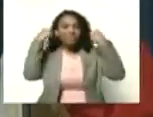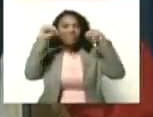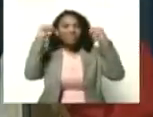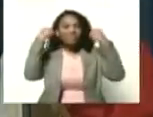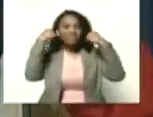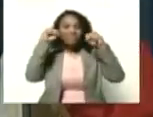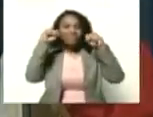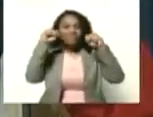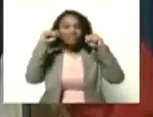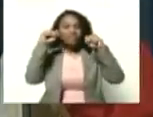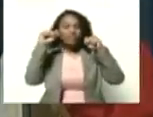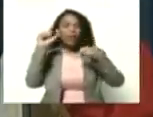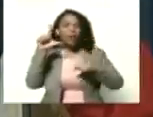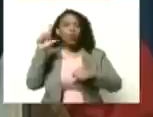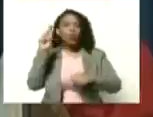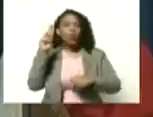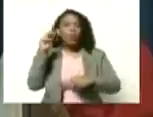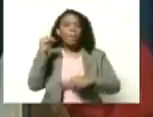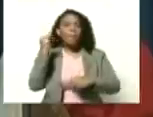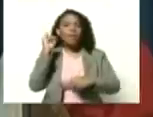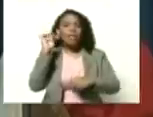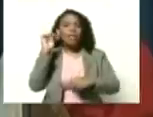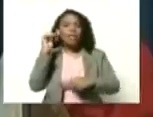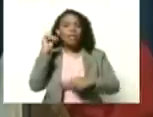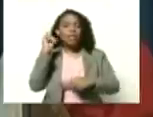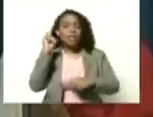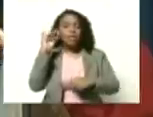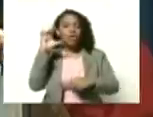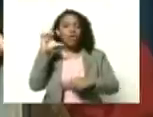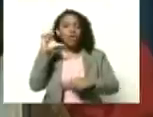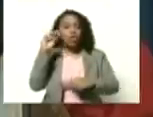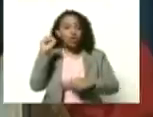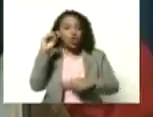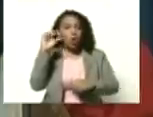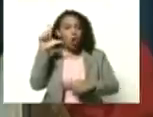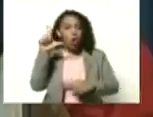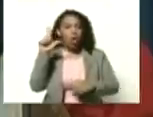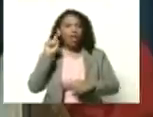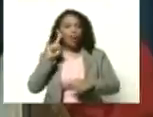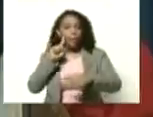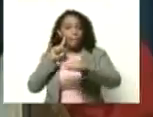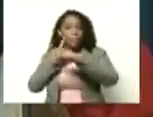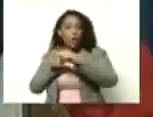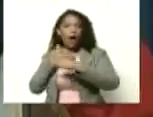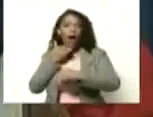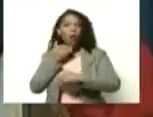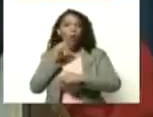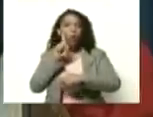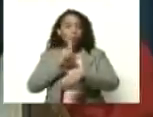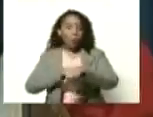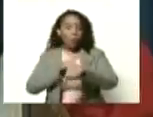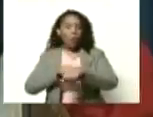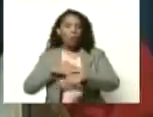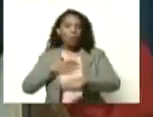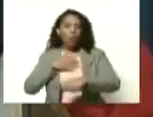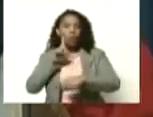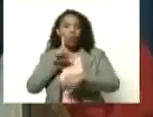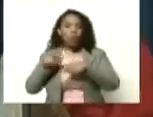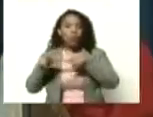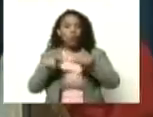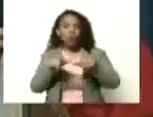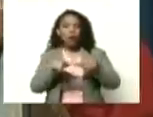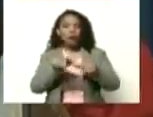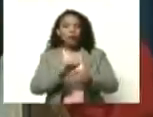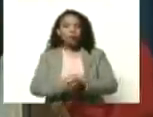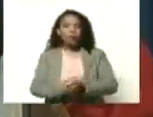o con esto ensayo de luminol que detecta si en algún momento puede haber en un lugar